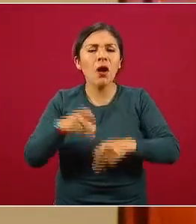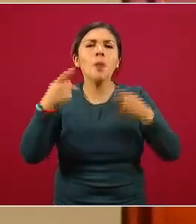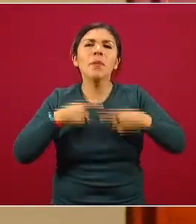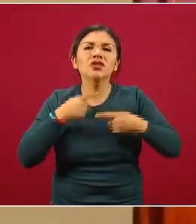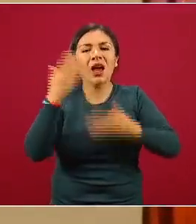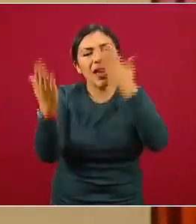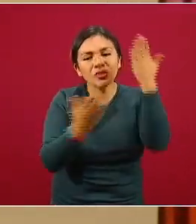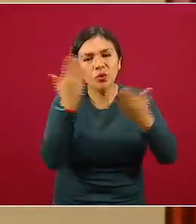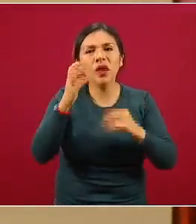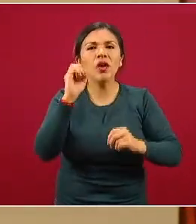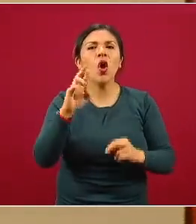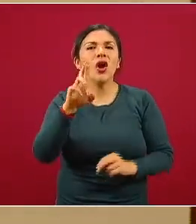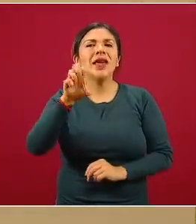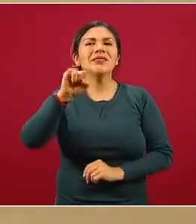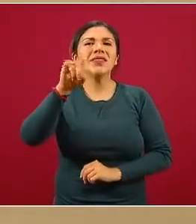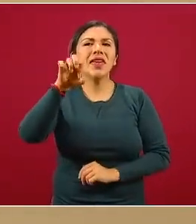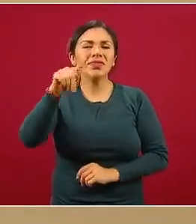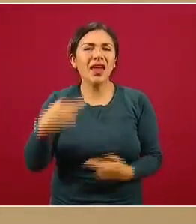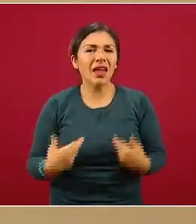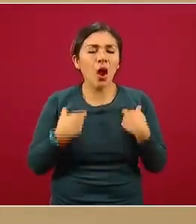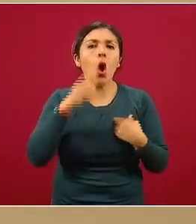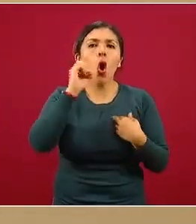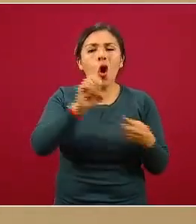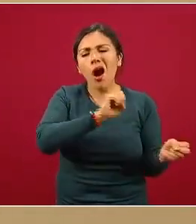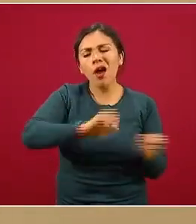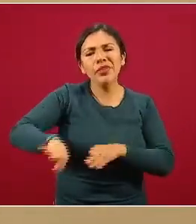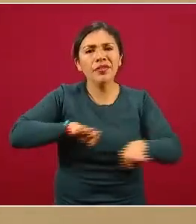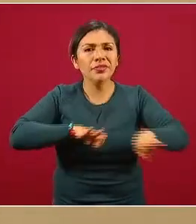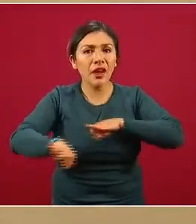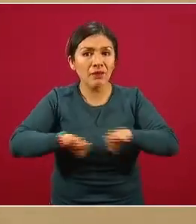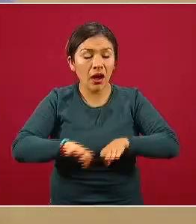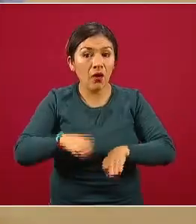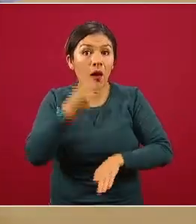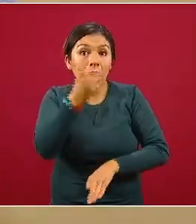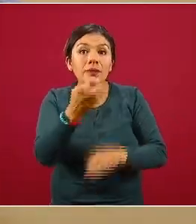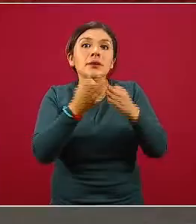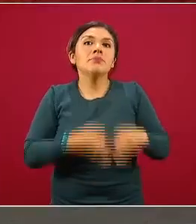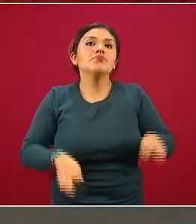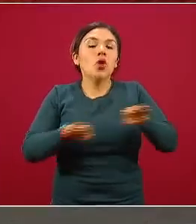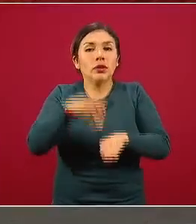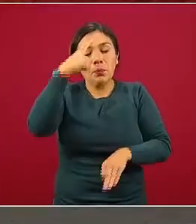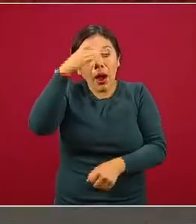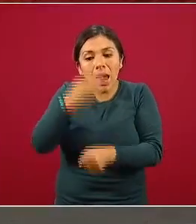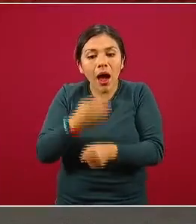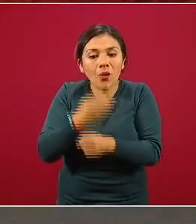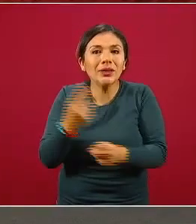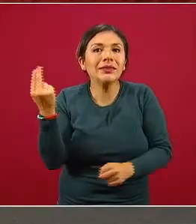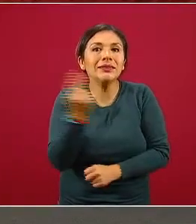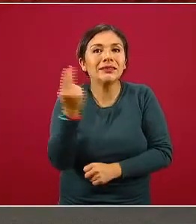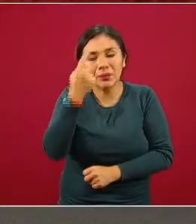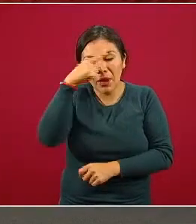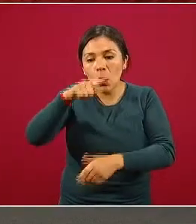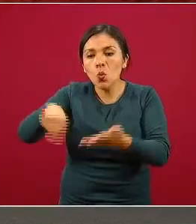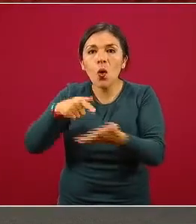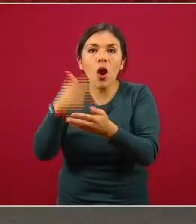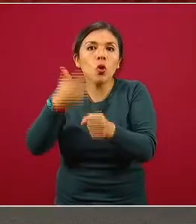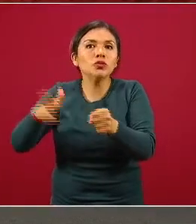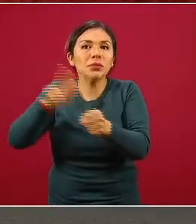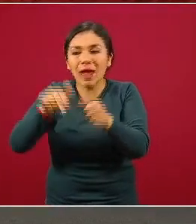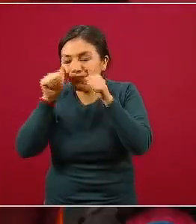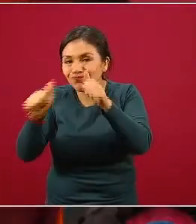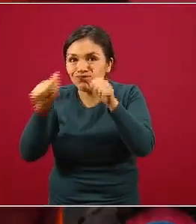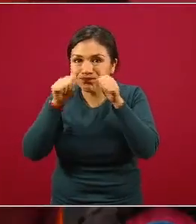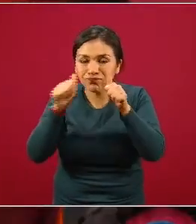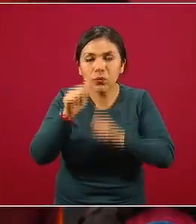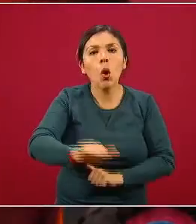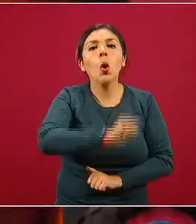los residentes, pero también un ausentismo laboral importante que impacta en la operación de una unidad hospitalaria.